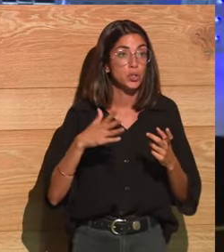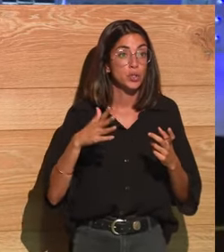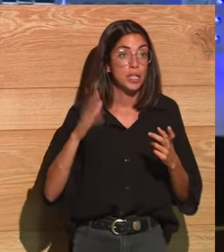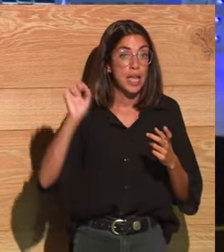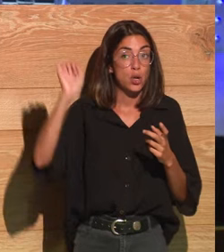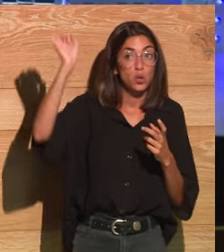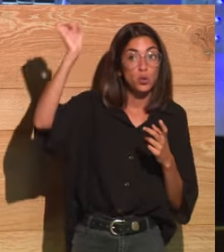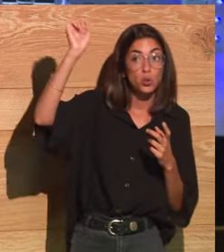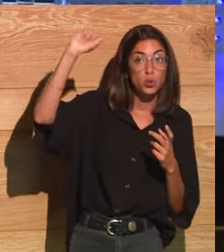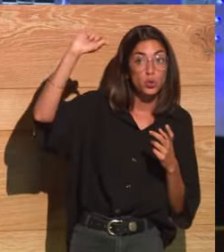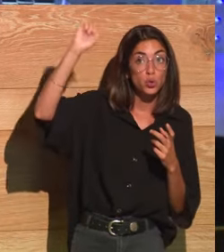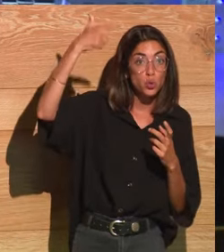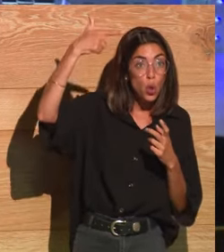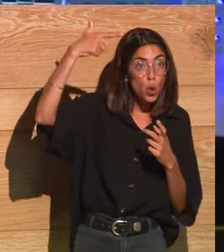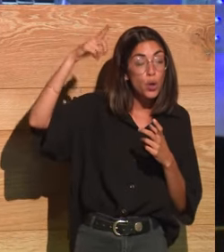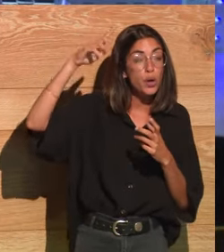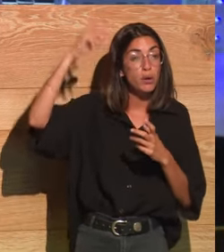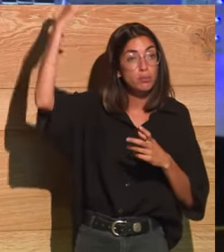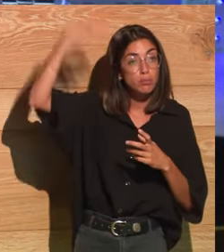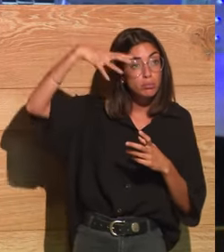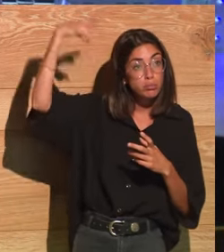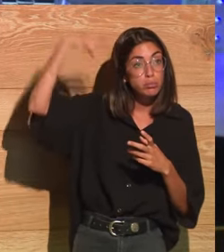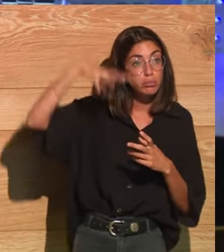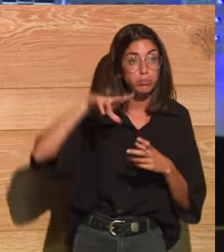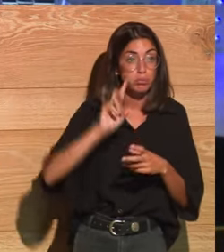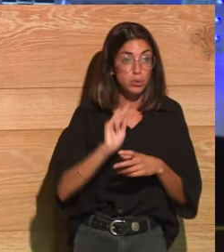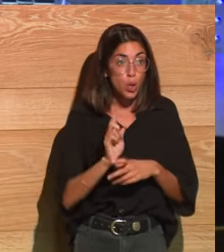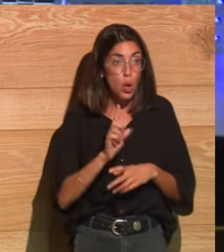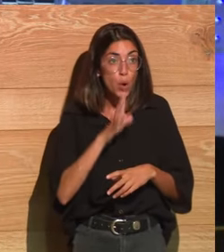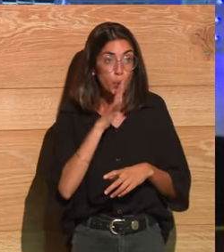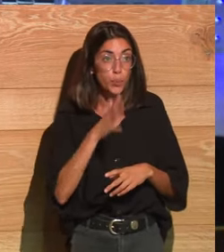que es tan fundamental, por ejemplo, para la síntesis de vitamina D, que sirve para